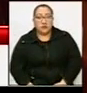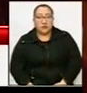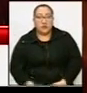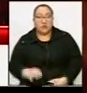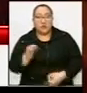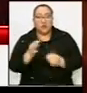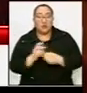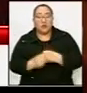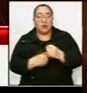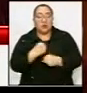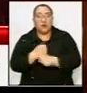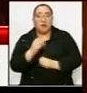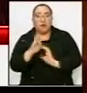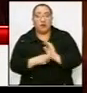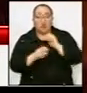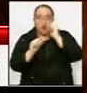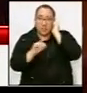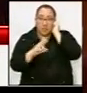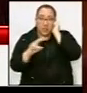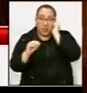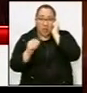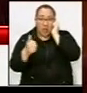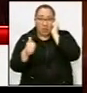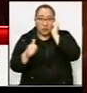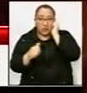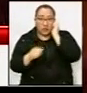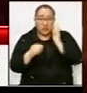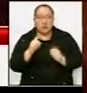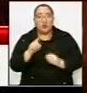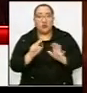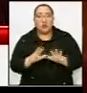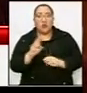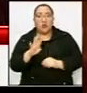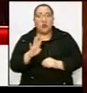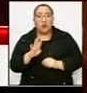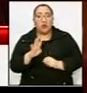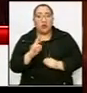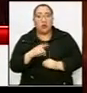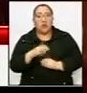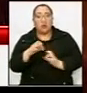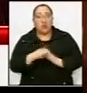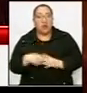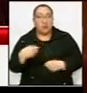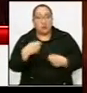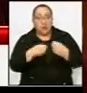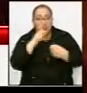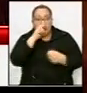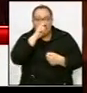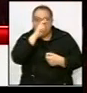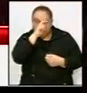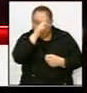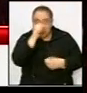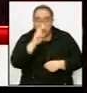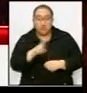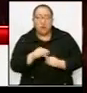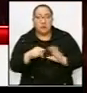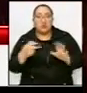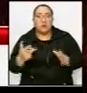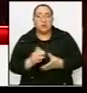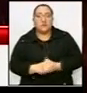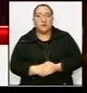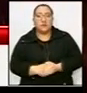asignado para el Fondo Sierra Azul, ¿no es cierto?, de 184 de proyectos de inversión previstos para el